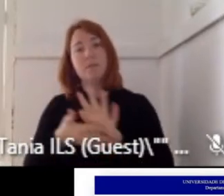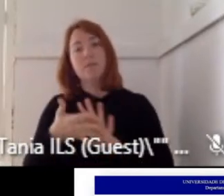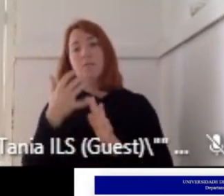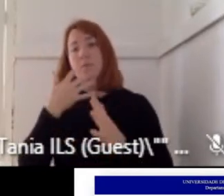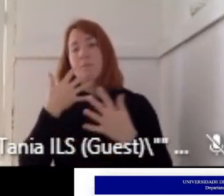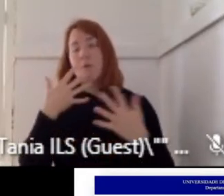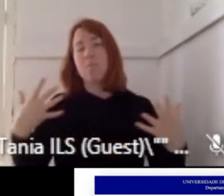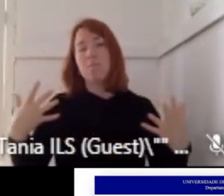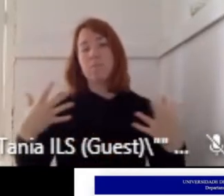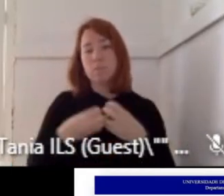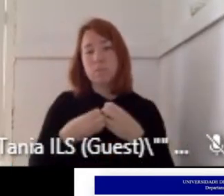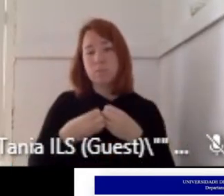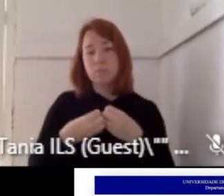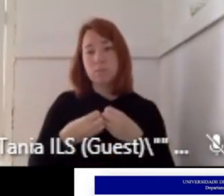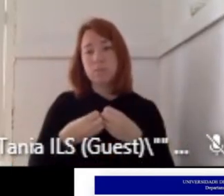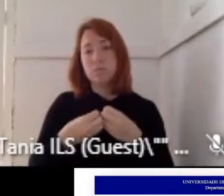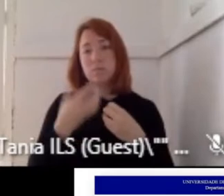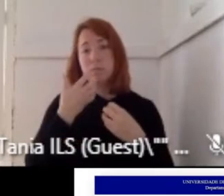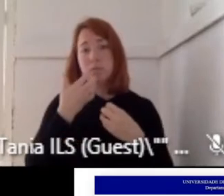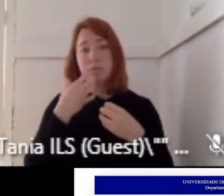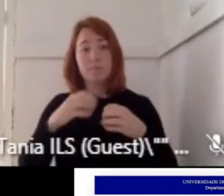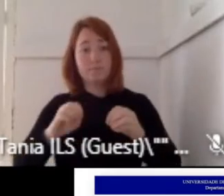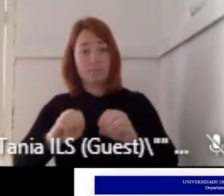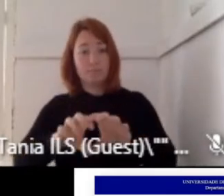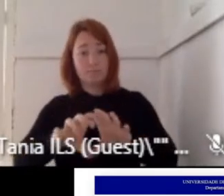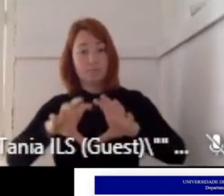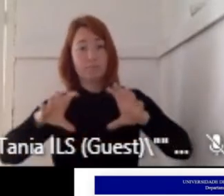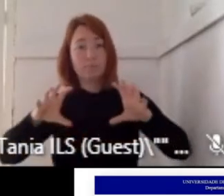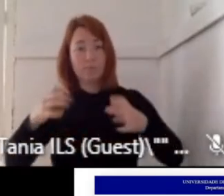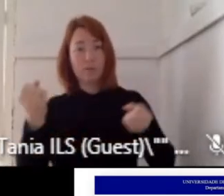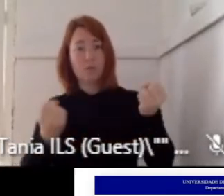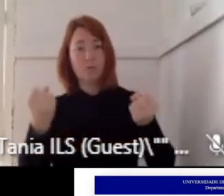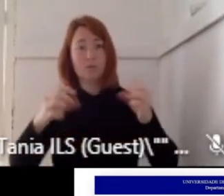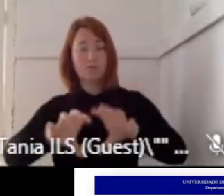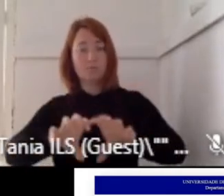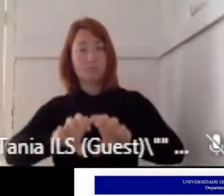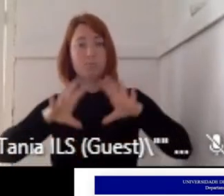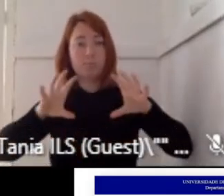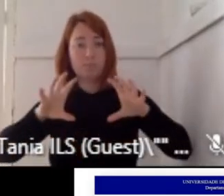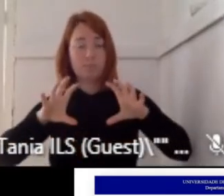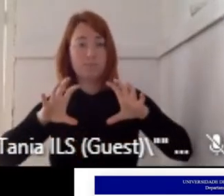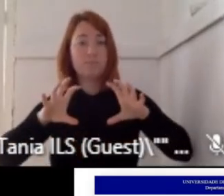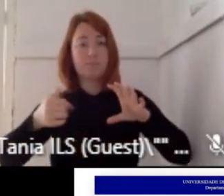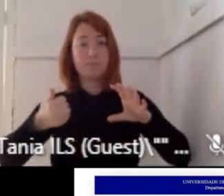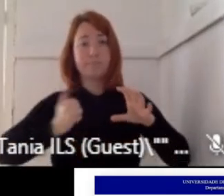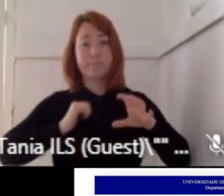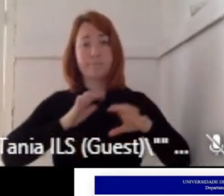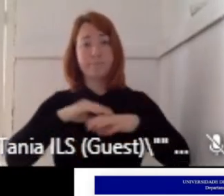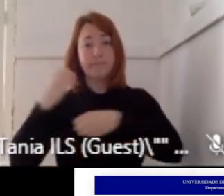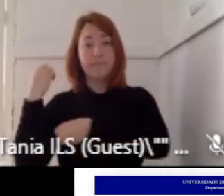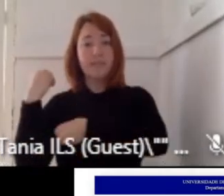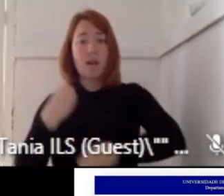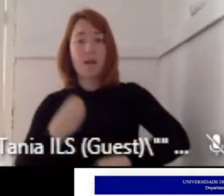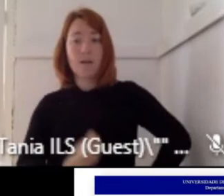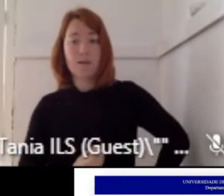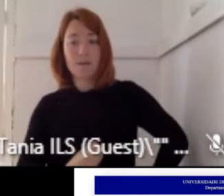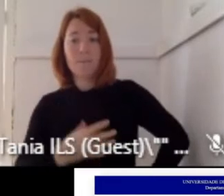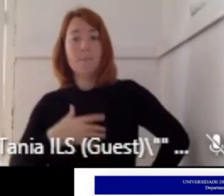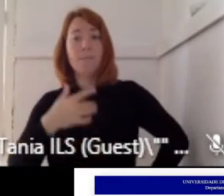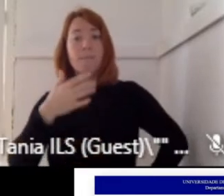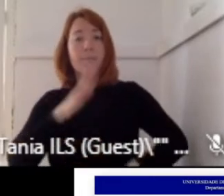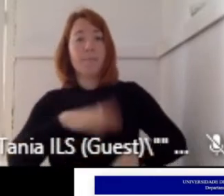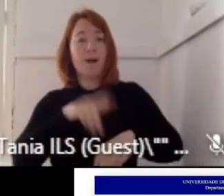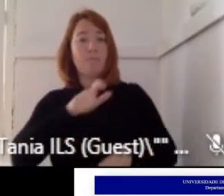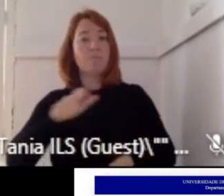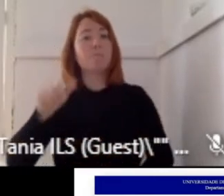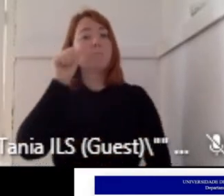colisiones, pues hablamos del airbag, y yo aprovecho para hablar de los cinturones de coche para embarazadas,